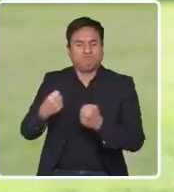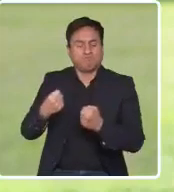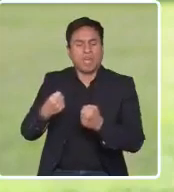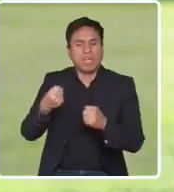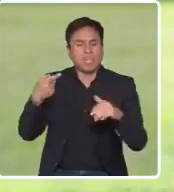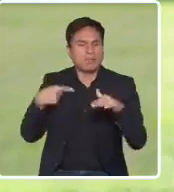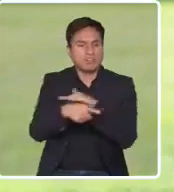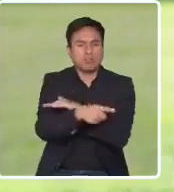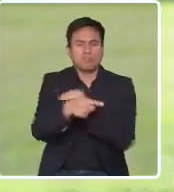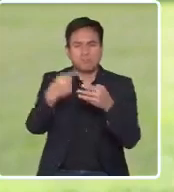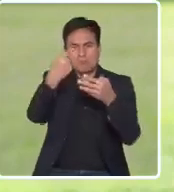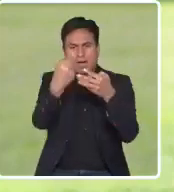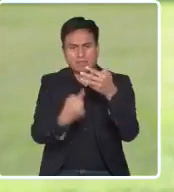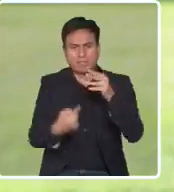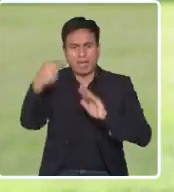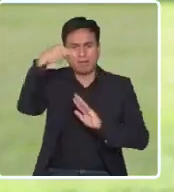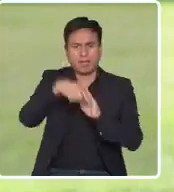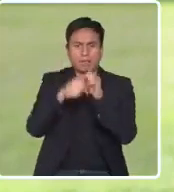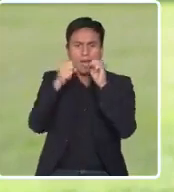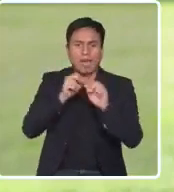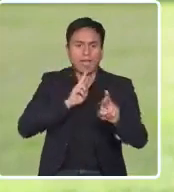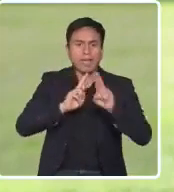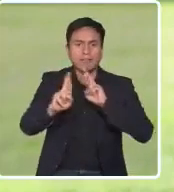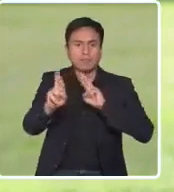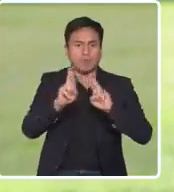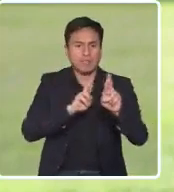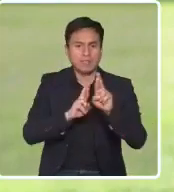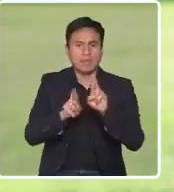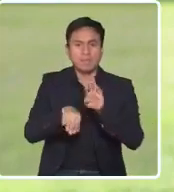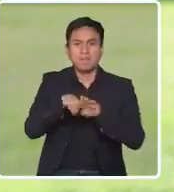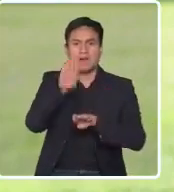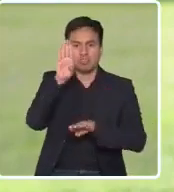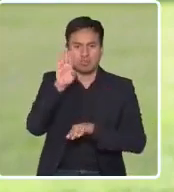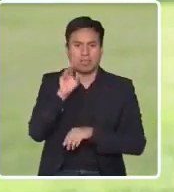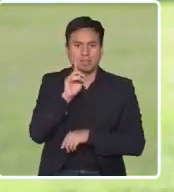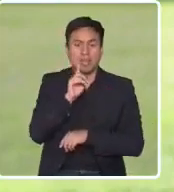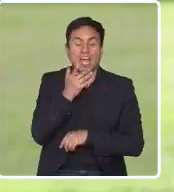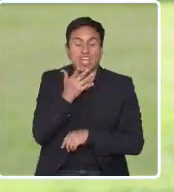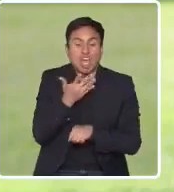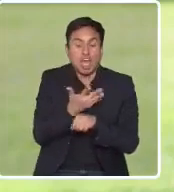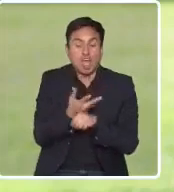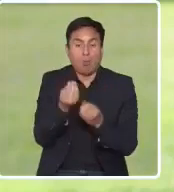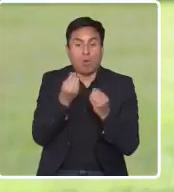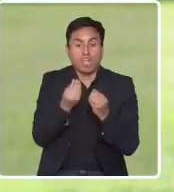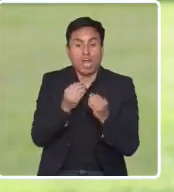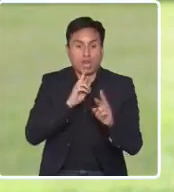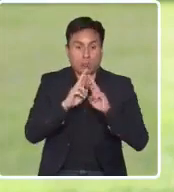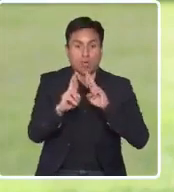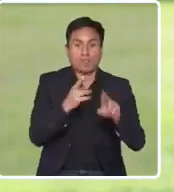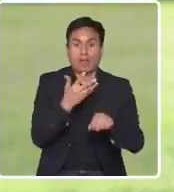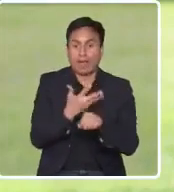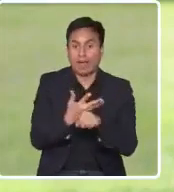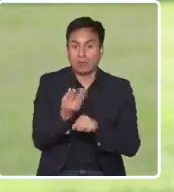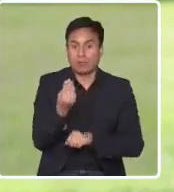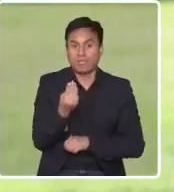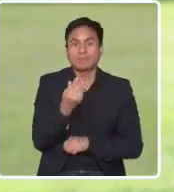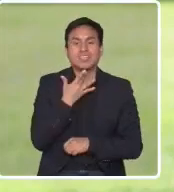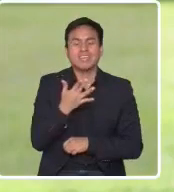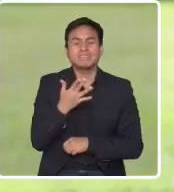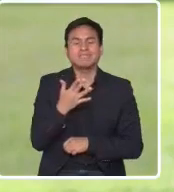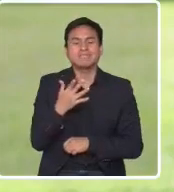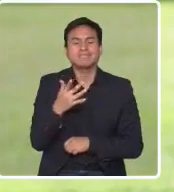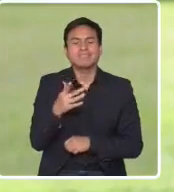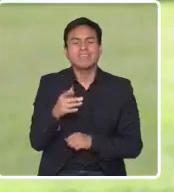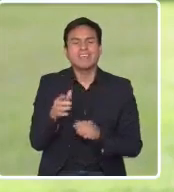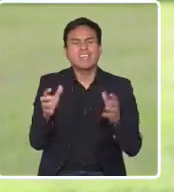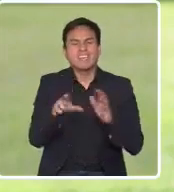intervención mucho más amplia, de una capacidad de respuesta mucho mayor, a pesar de que ahí hubo una buena capacidad de respuesta, ¿no? Porque fue abatido